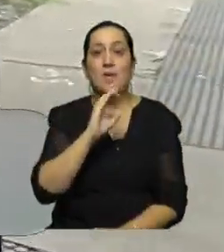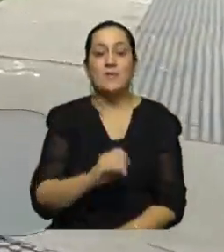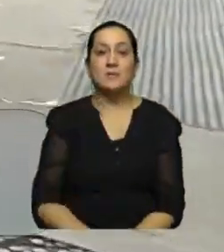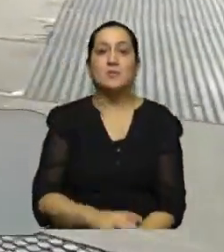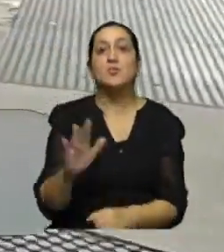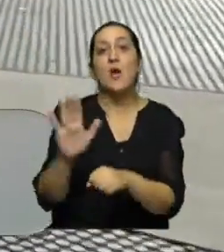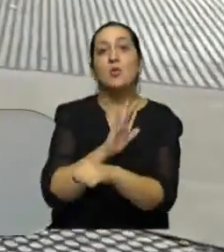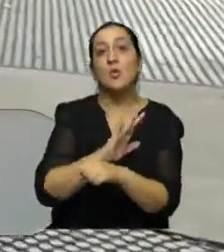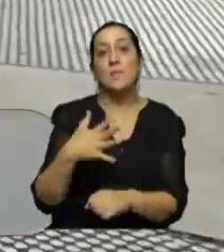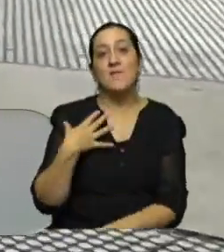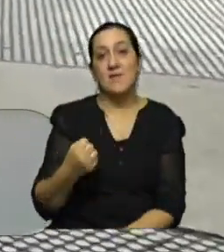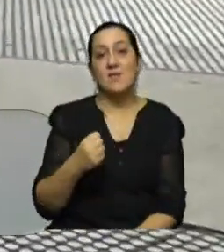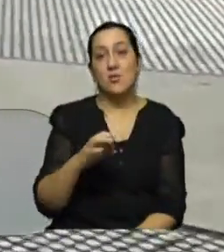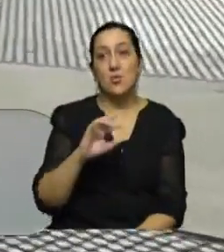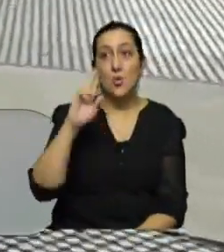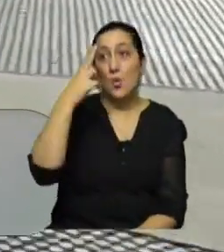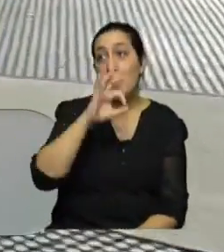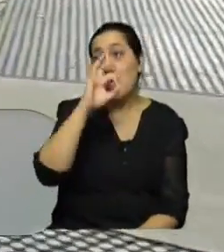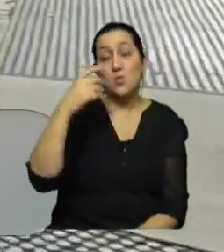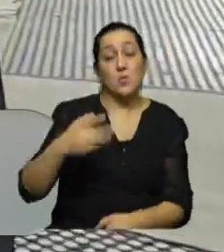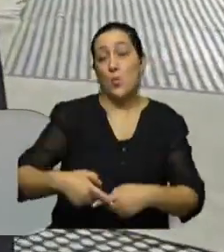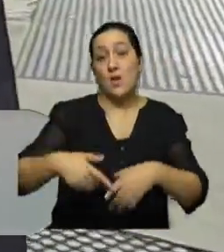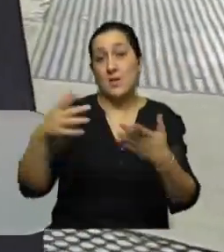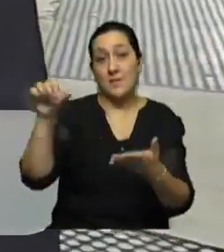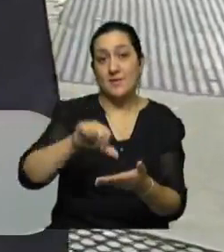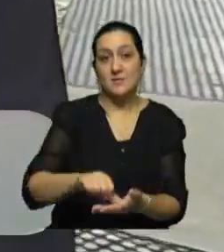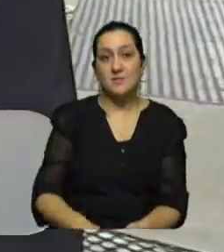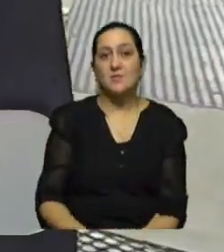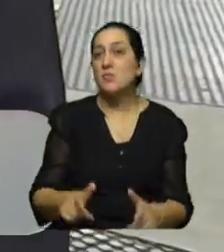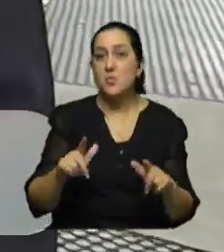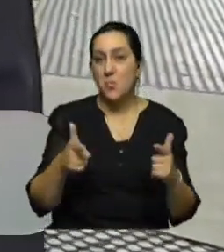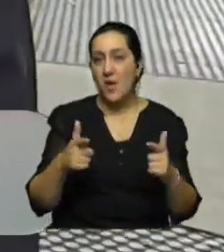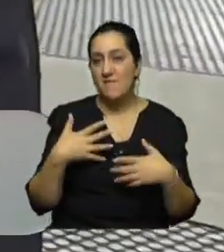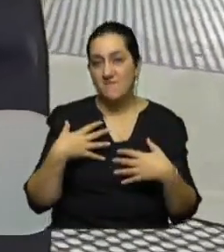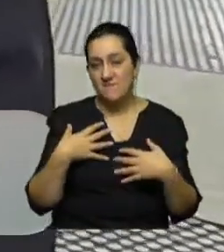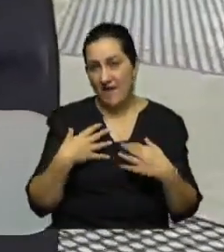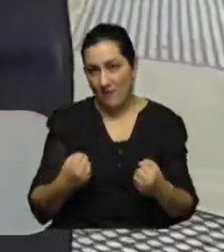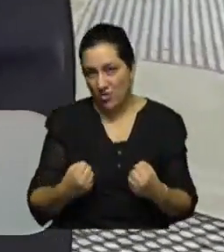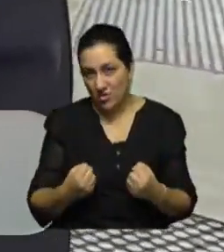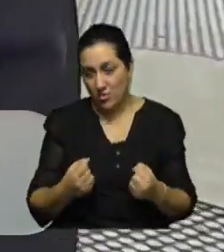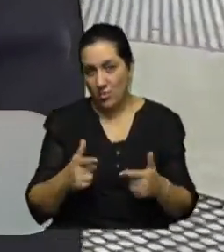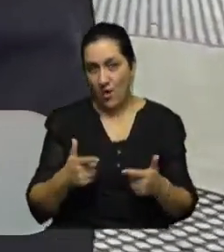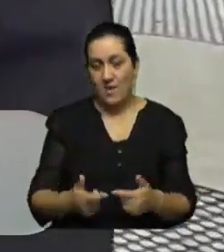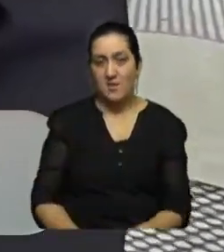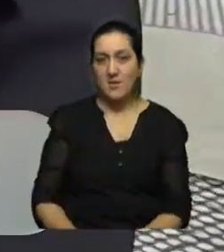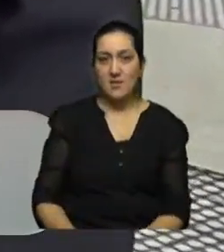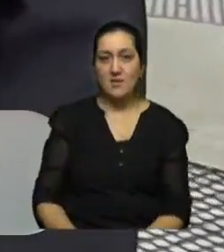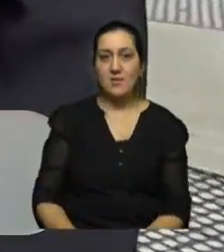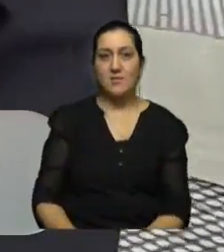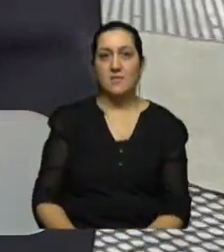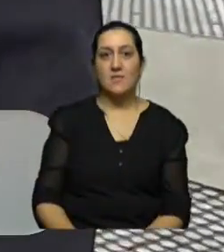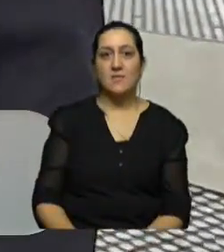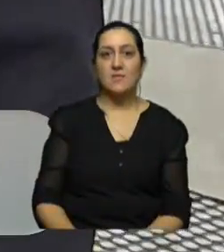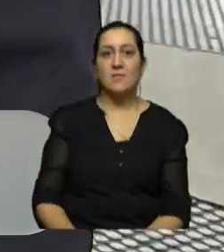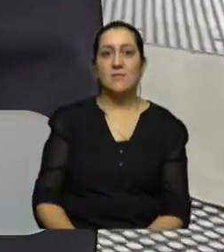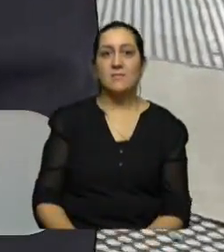actor favorito? ¿De acá de Uruguay o del que usted quiera? Acá nosotros no ponemos límites. No tengo actor favorito. Fito Gali, ¿qué pasa?